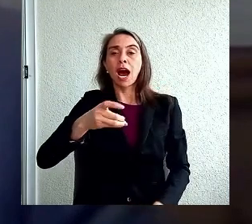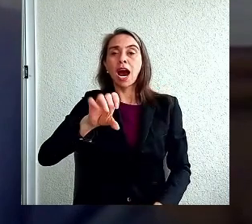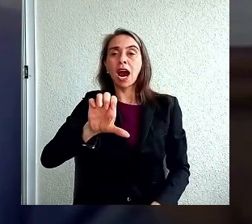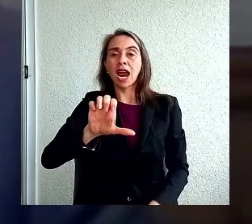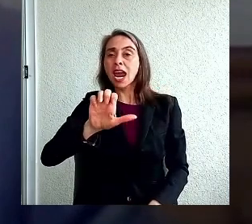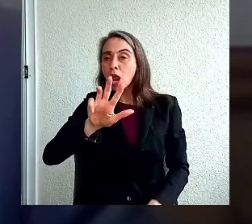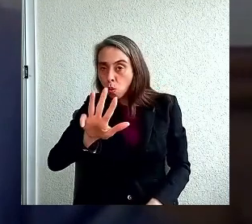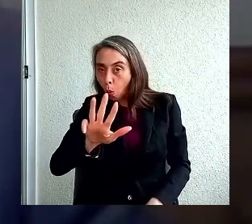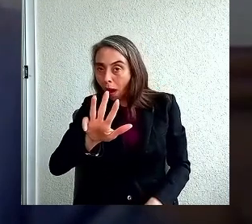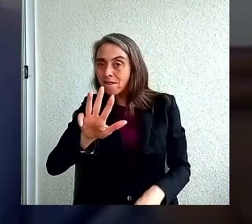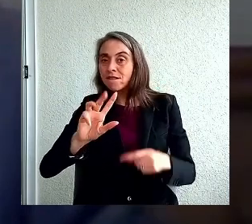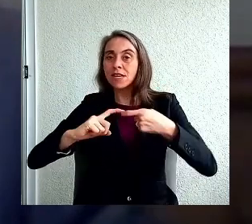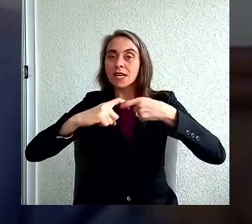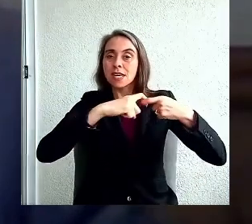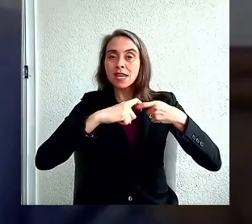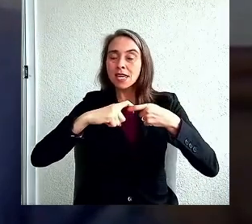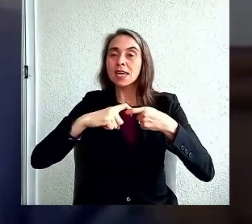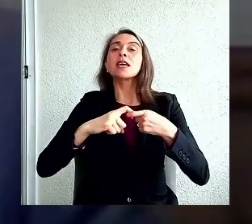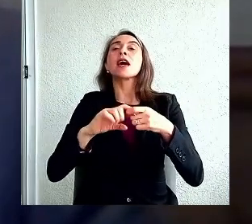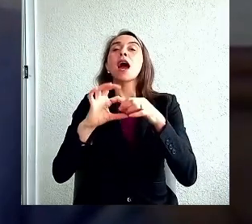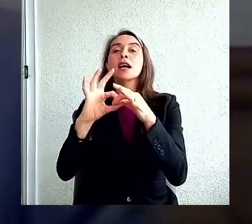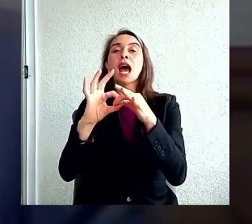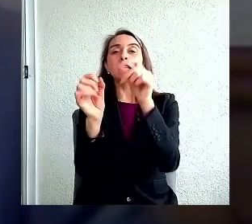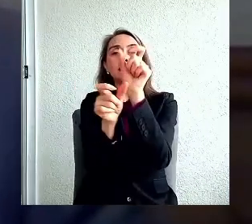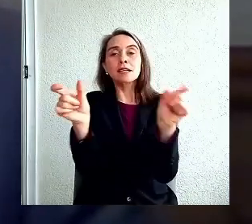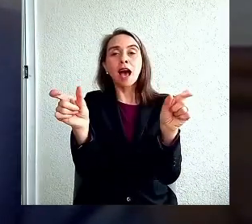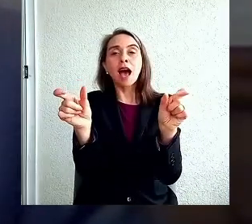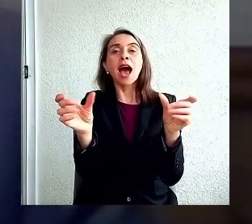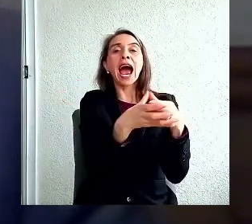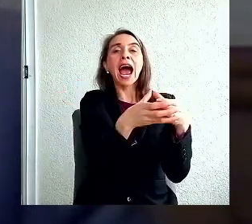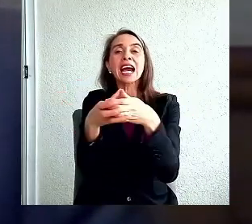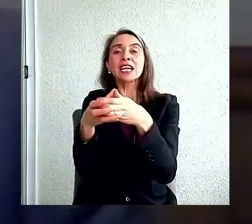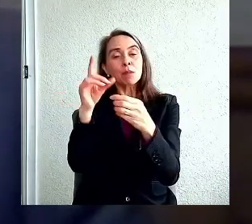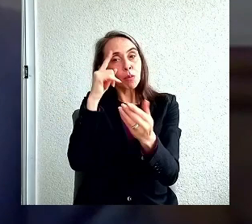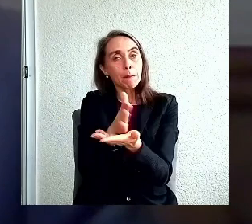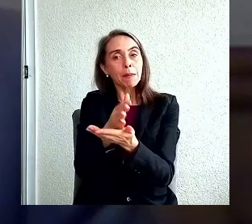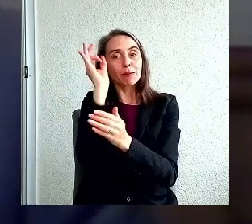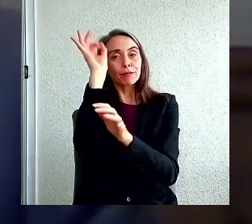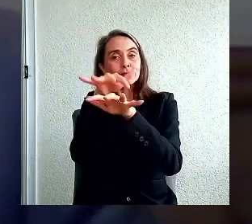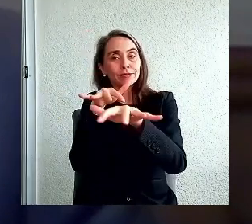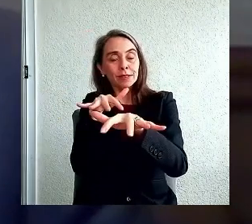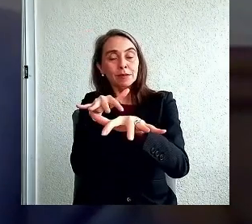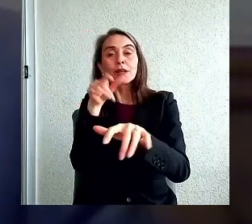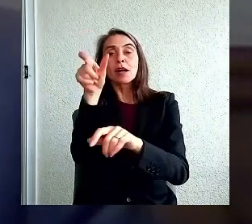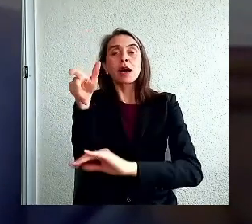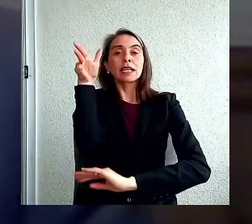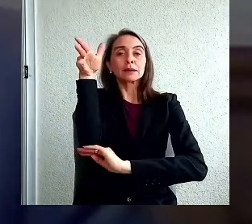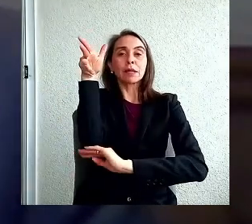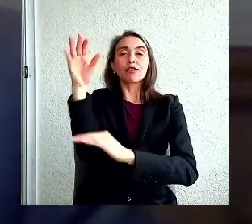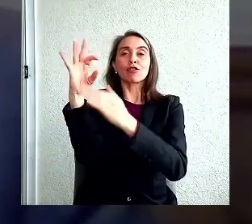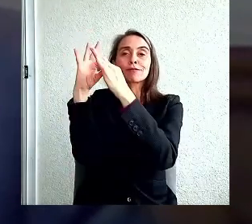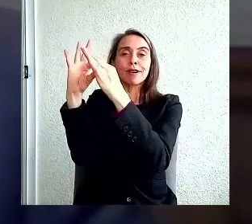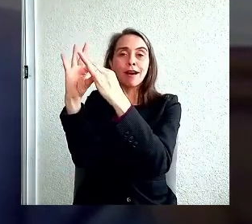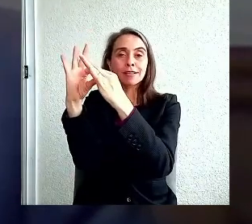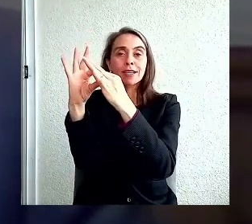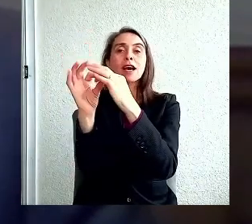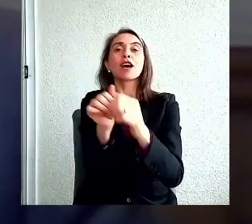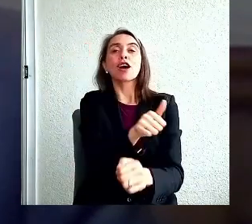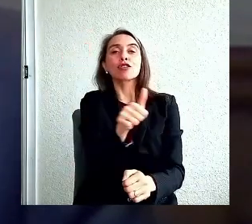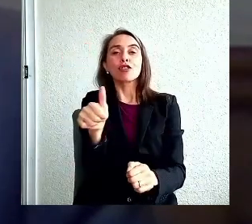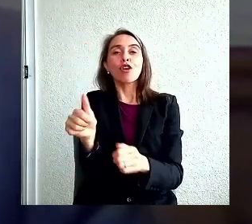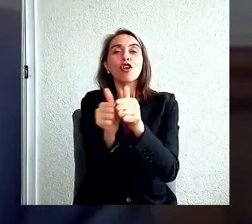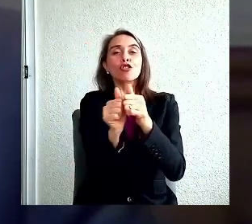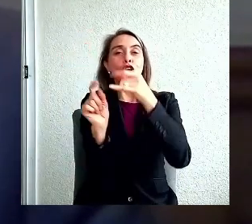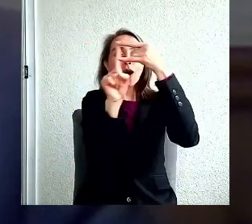encuentro, a nuestros destacados expositores y a todos quienes hoy nos acompañan, y darles la más cordial bienvenida a este seminario, que sin